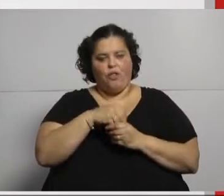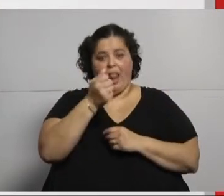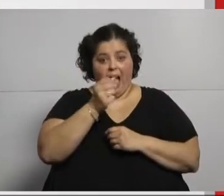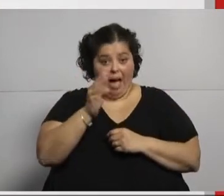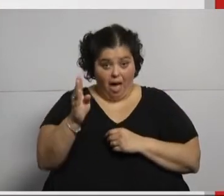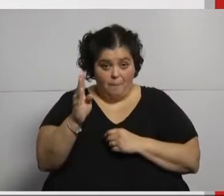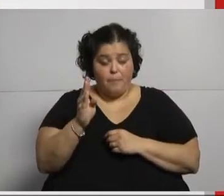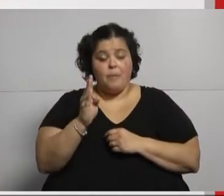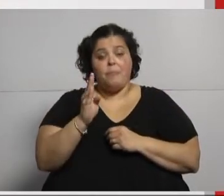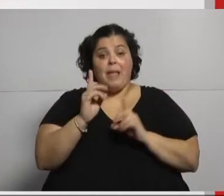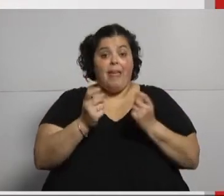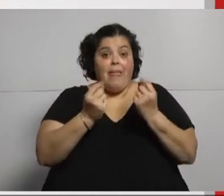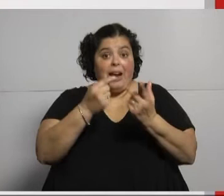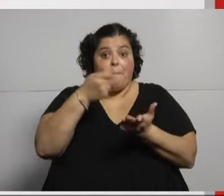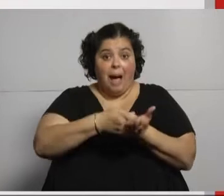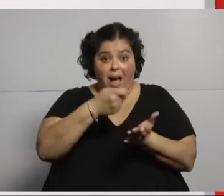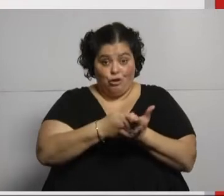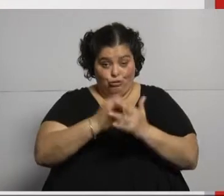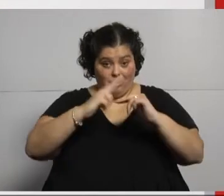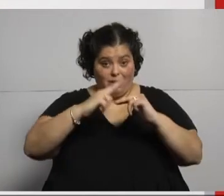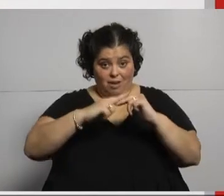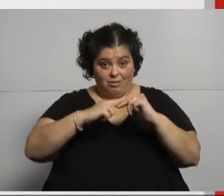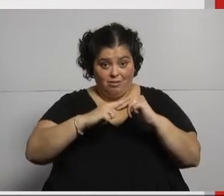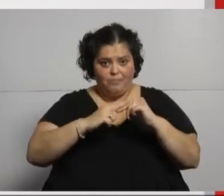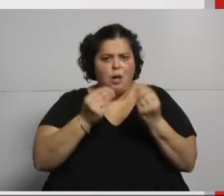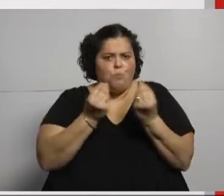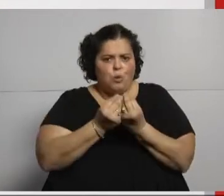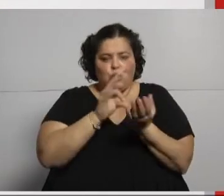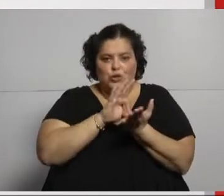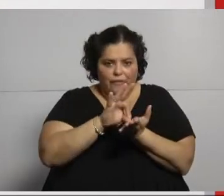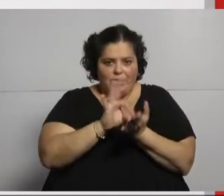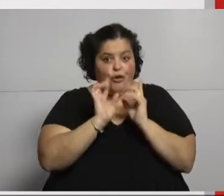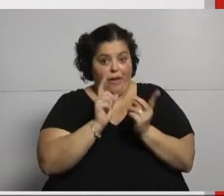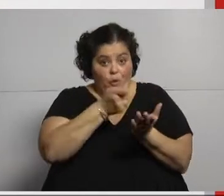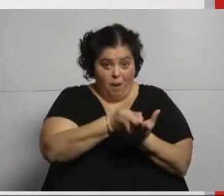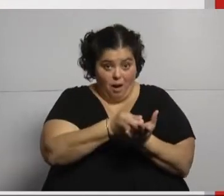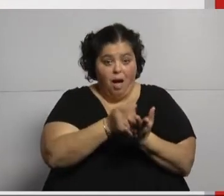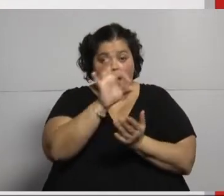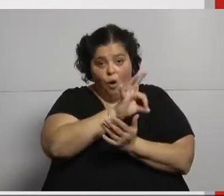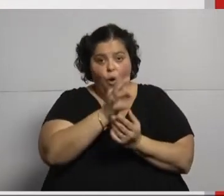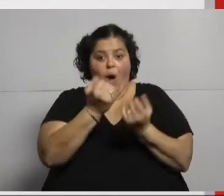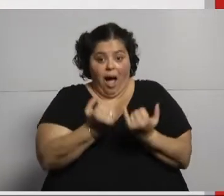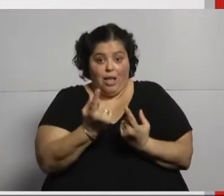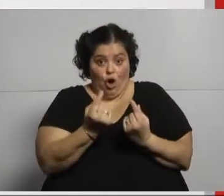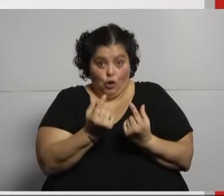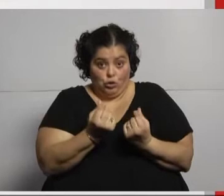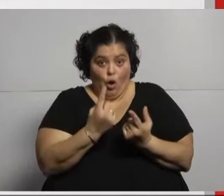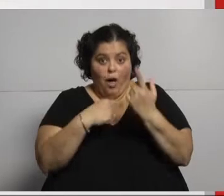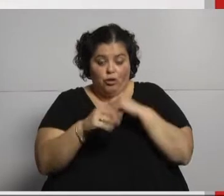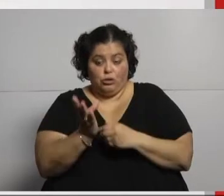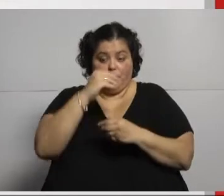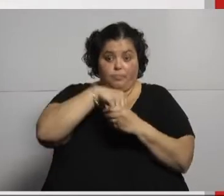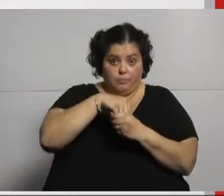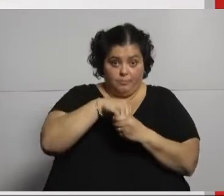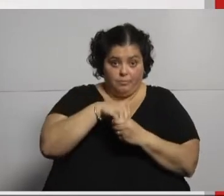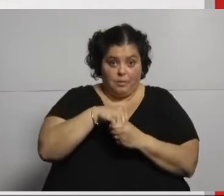de brindar pagos en línea, ¿no? Muchos de los servicios son servicios que tienen un costo y estos han incluido obviamente la